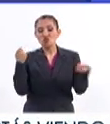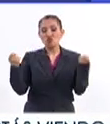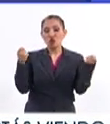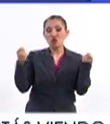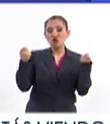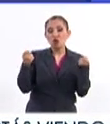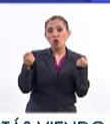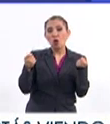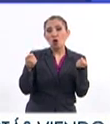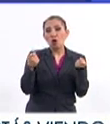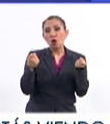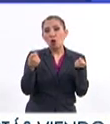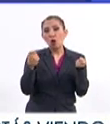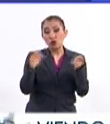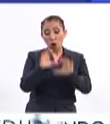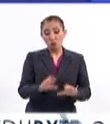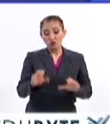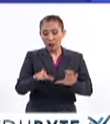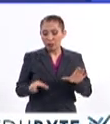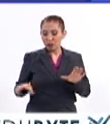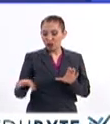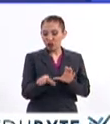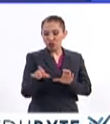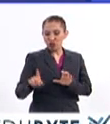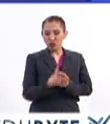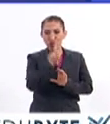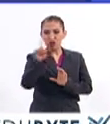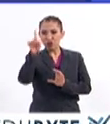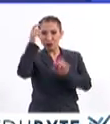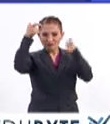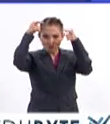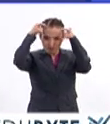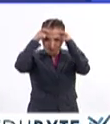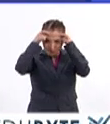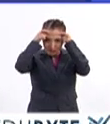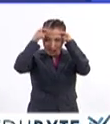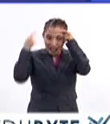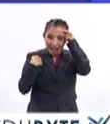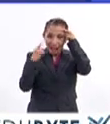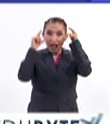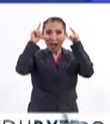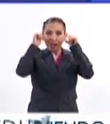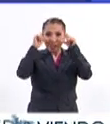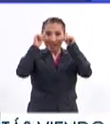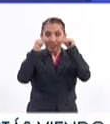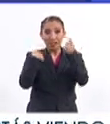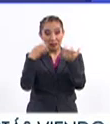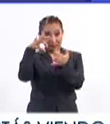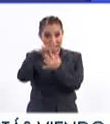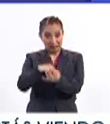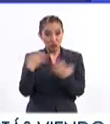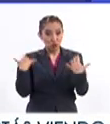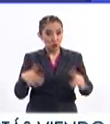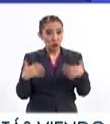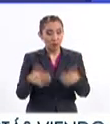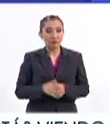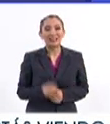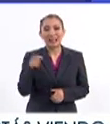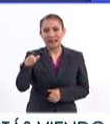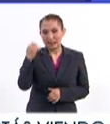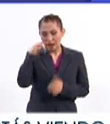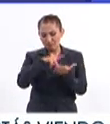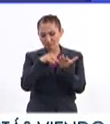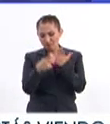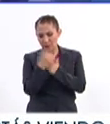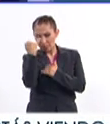el cursor de la computadora mediante una diadema cerebral y el parpadeo de los ojos. ¿Ve usted? Bueno, este